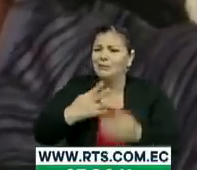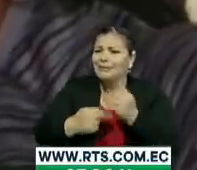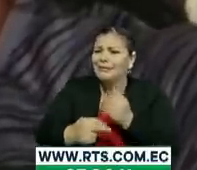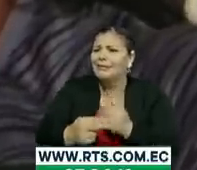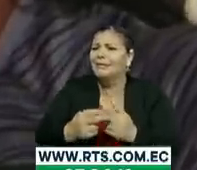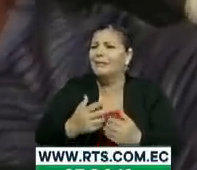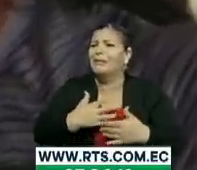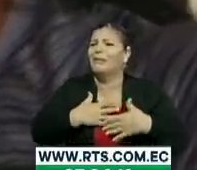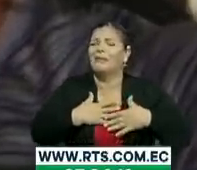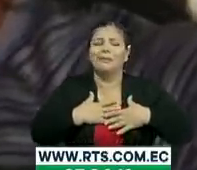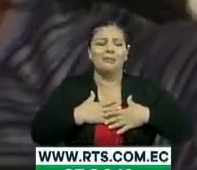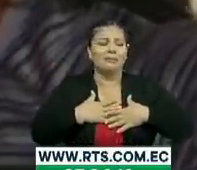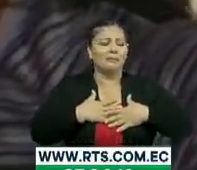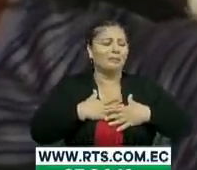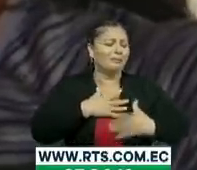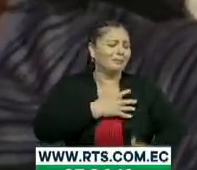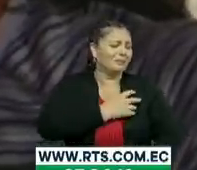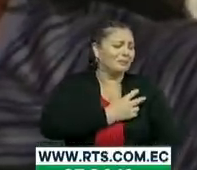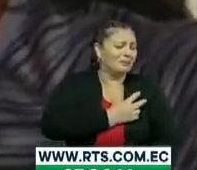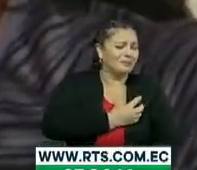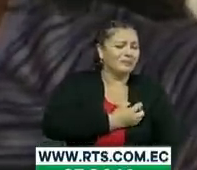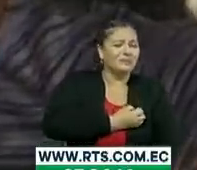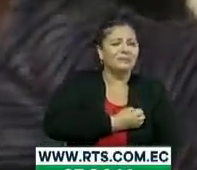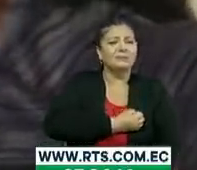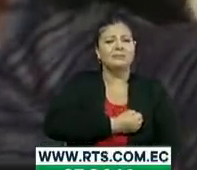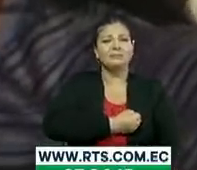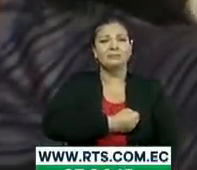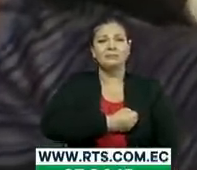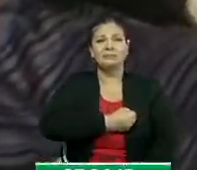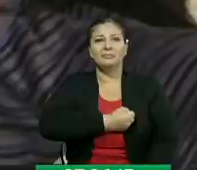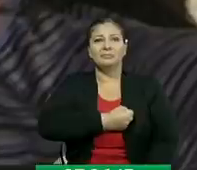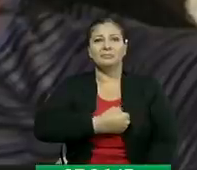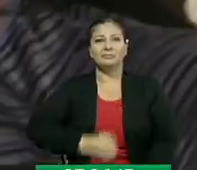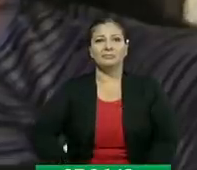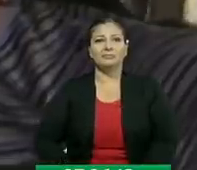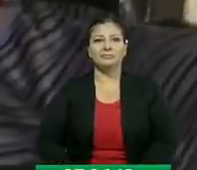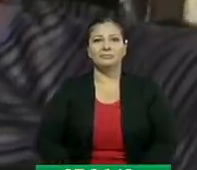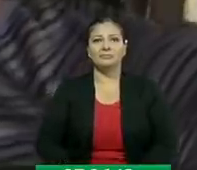corazón no. Vengo de la hija. Ella